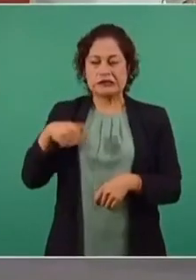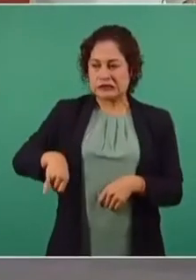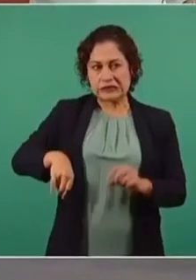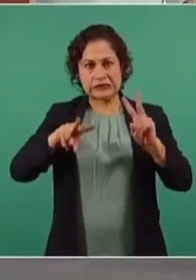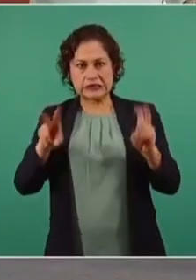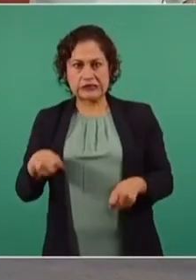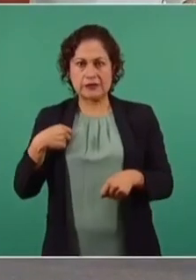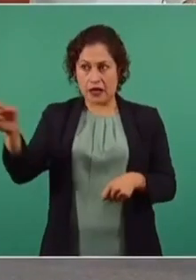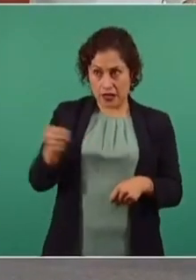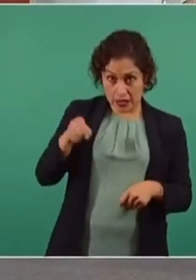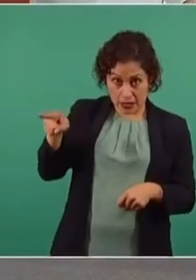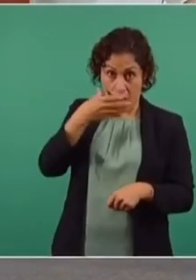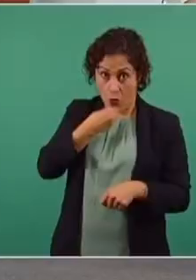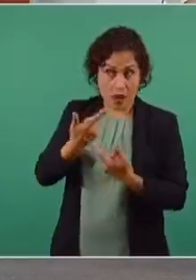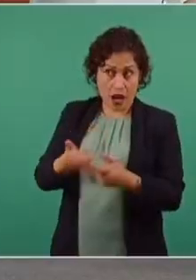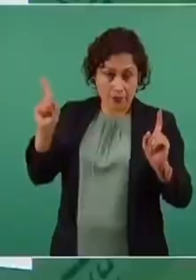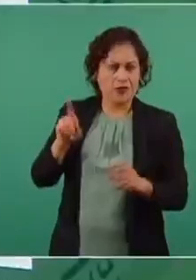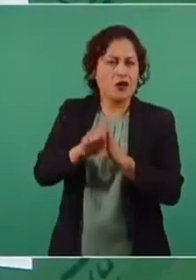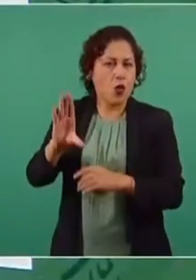voy a meter a Cuadri ahí,